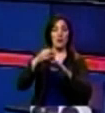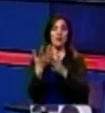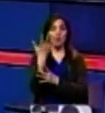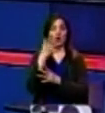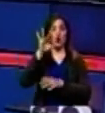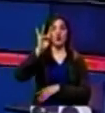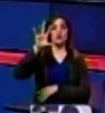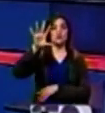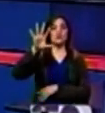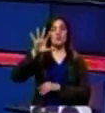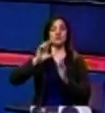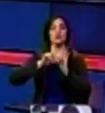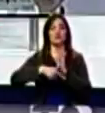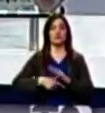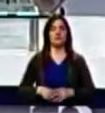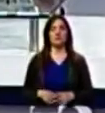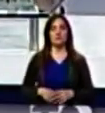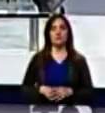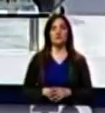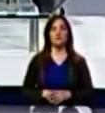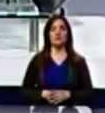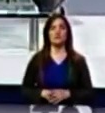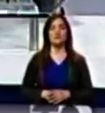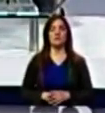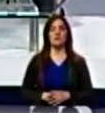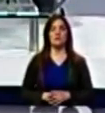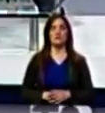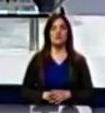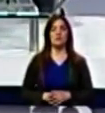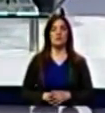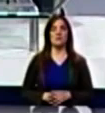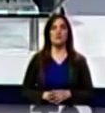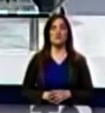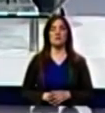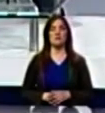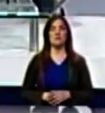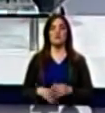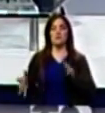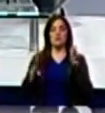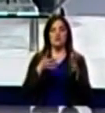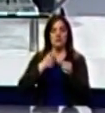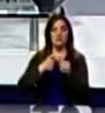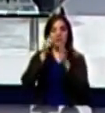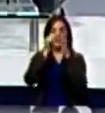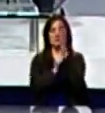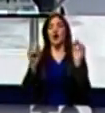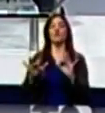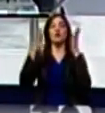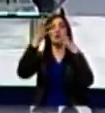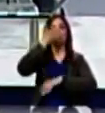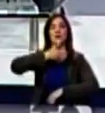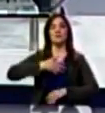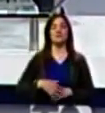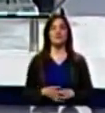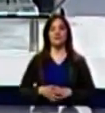microonda. 8:35, Gigi, tú tienes más información. Así es, para contarles que se presentó en Quito la agenda de festividades de